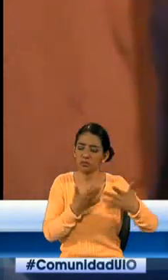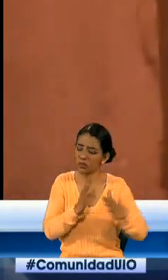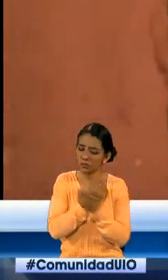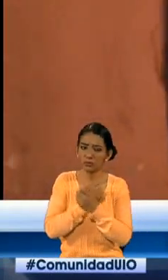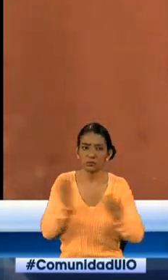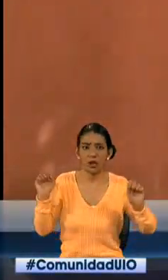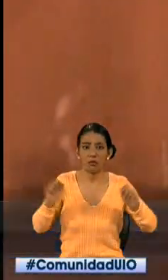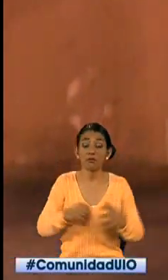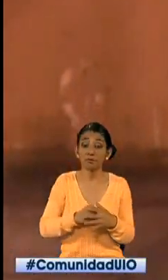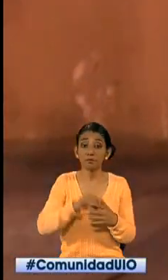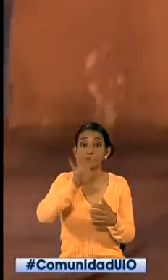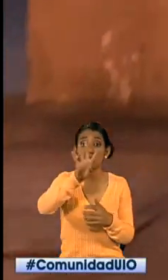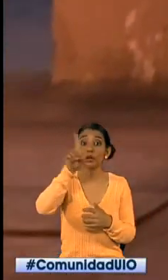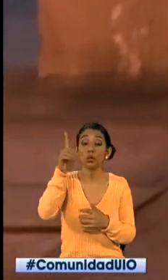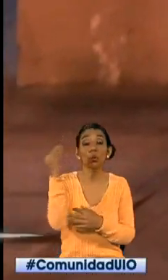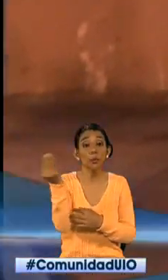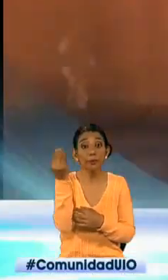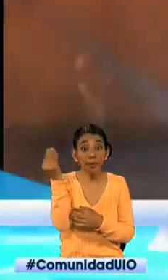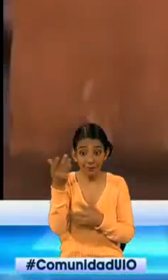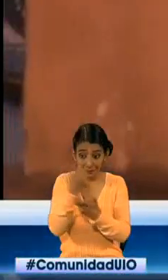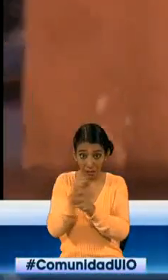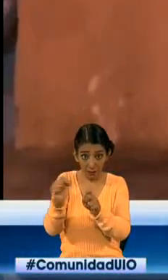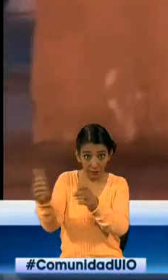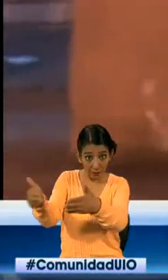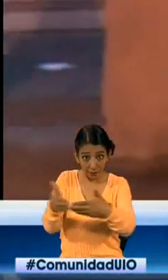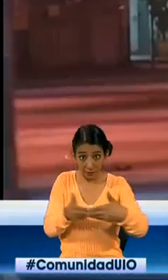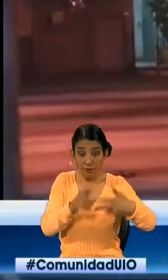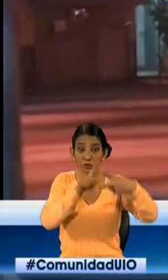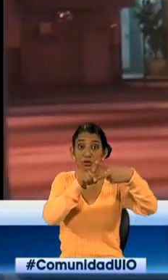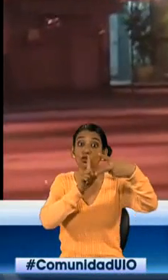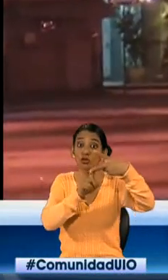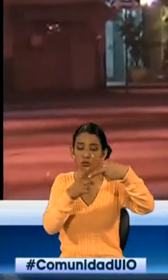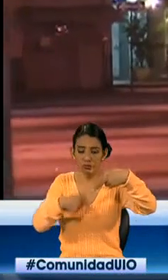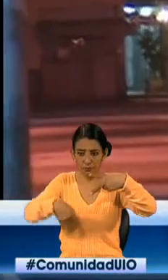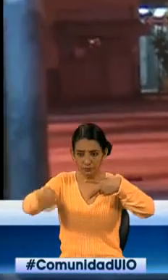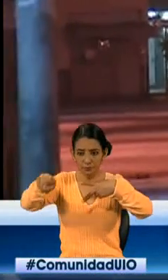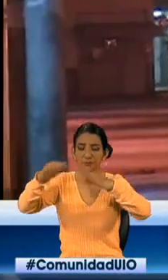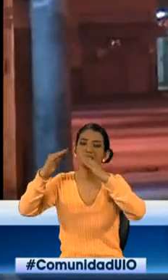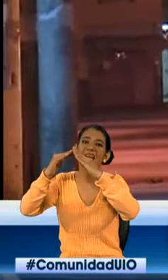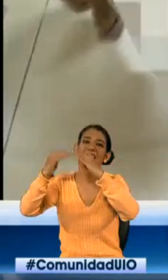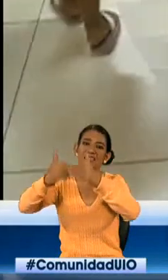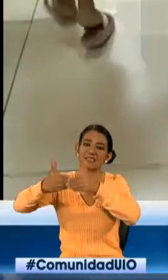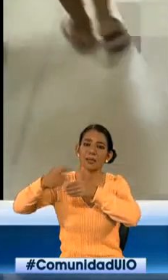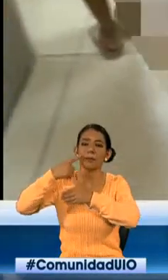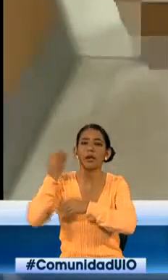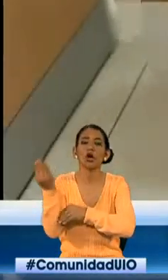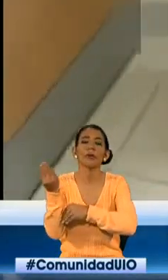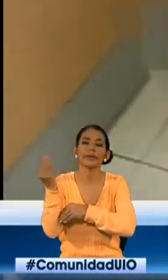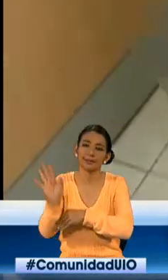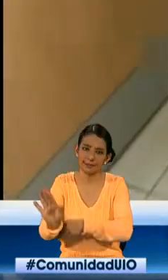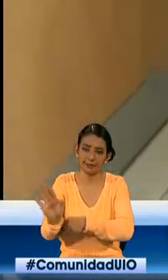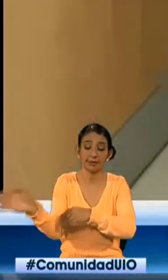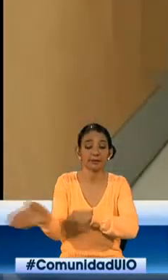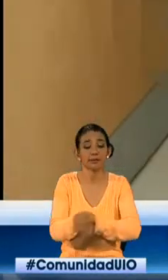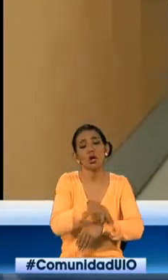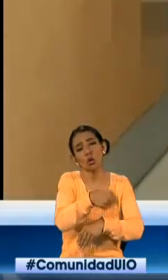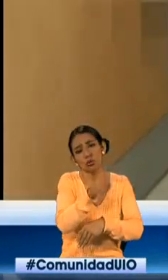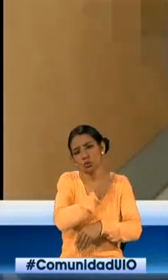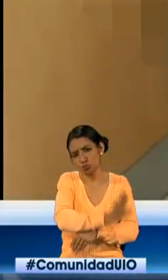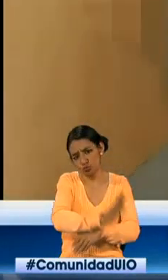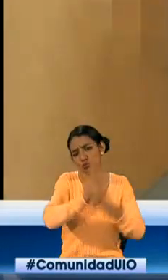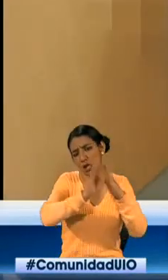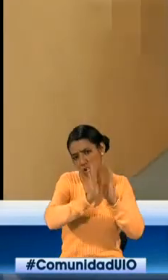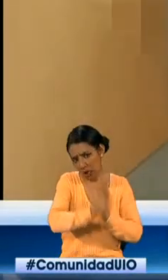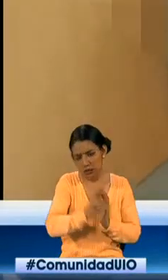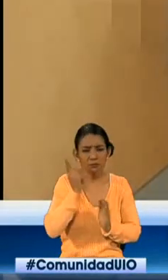De esos 41 jóvenes rescatados, 2 fueron llevados a casas de acogimiento institucional. Los demás retornaron a sus hogares